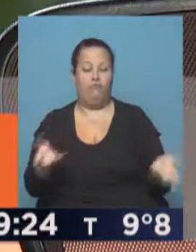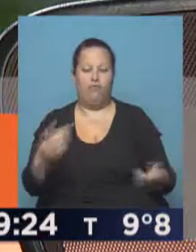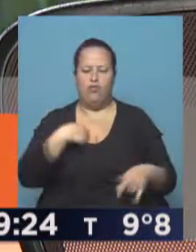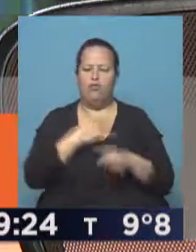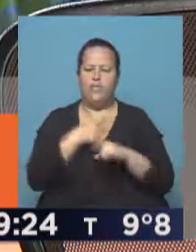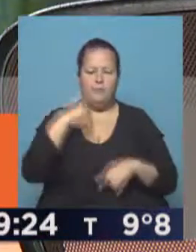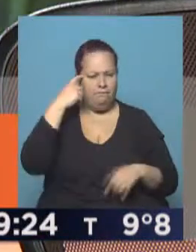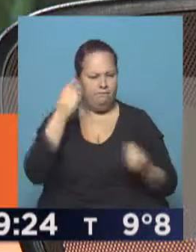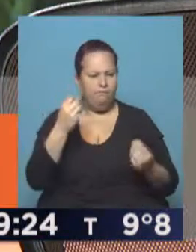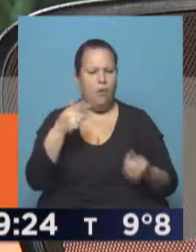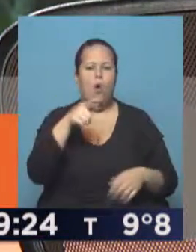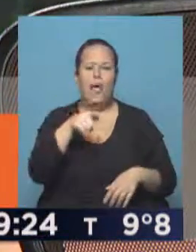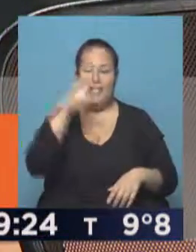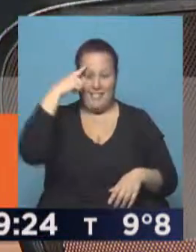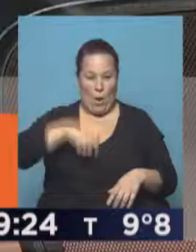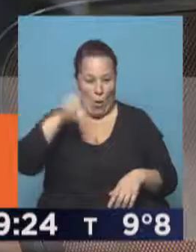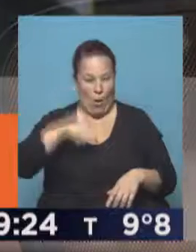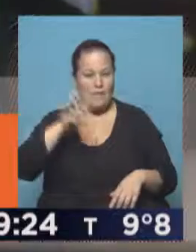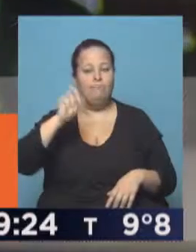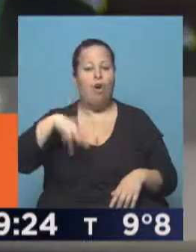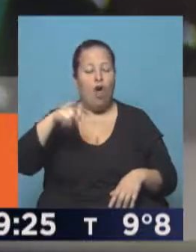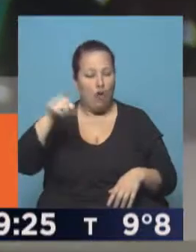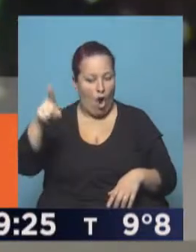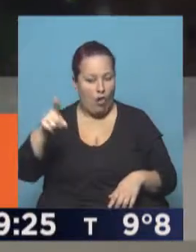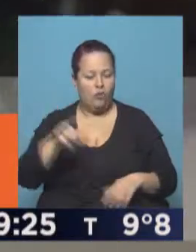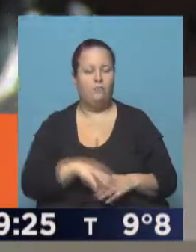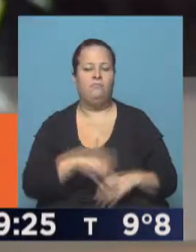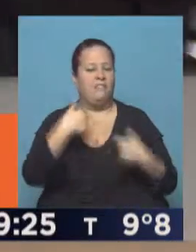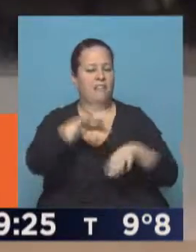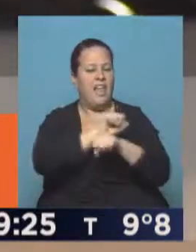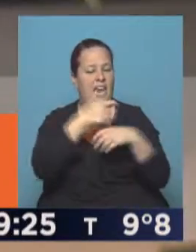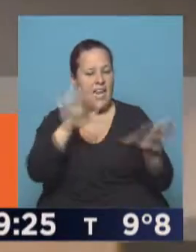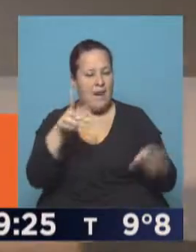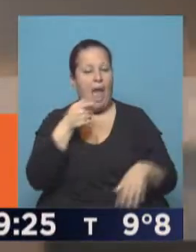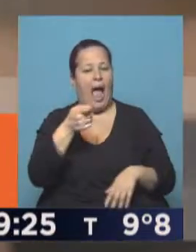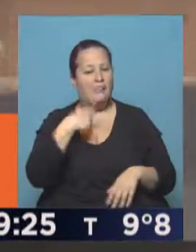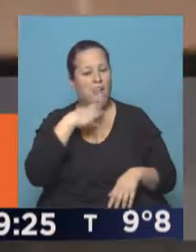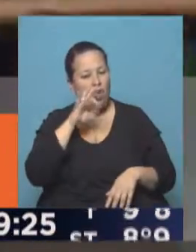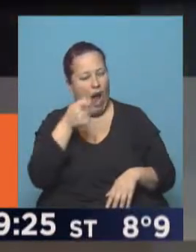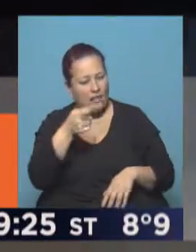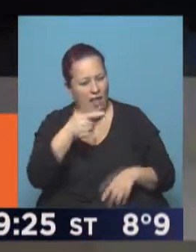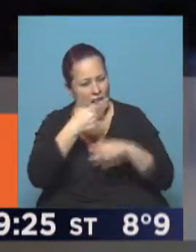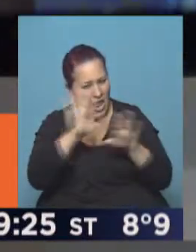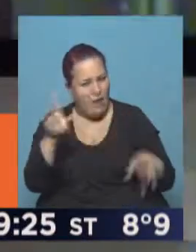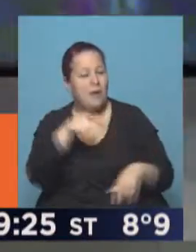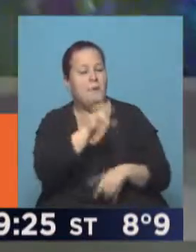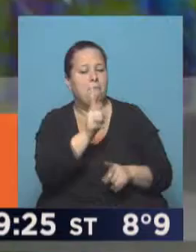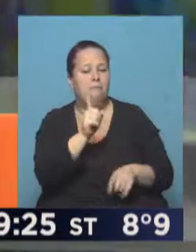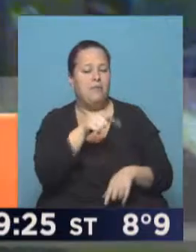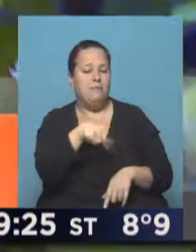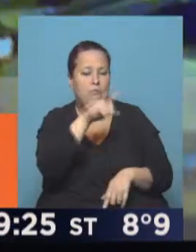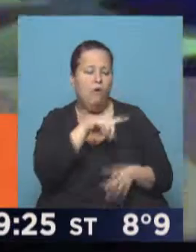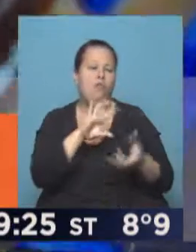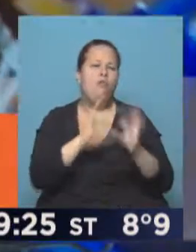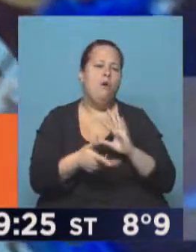siempre digo que ese tribunal de Morón, que lo dejó libre al asesino de mi hijo, son los verdaderos, de